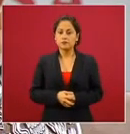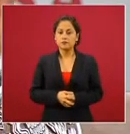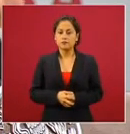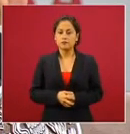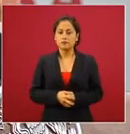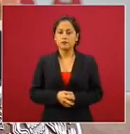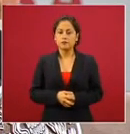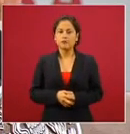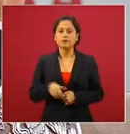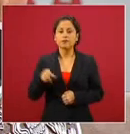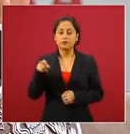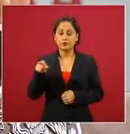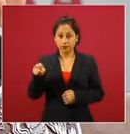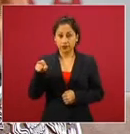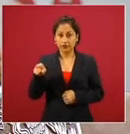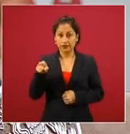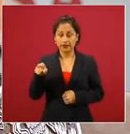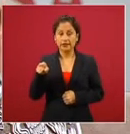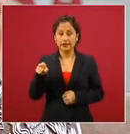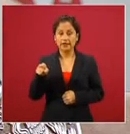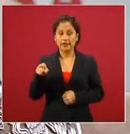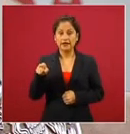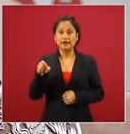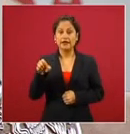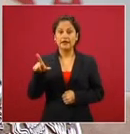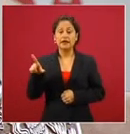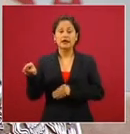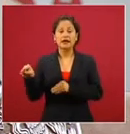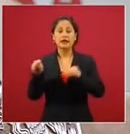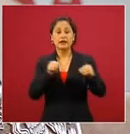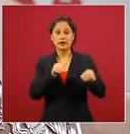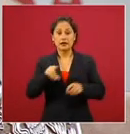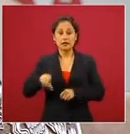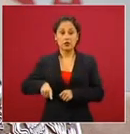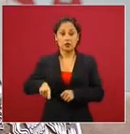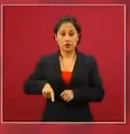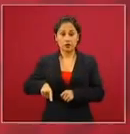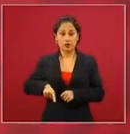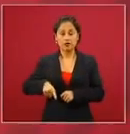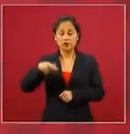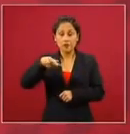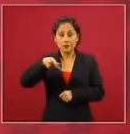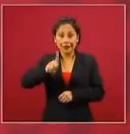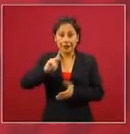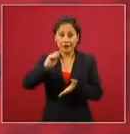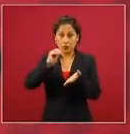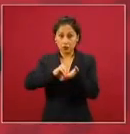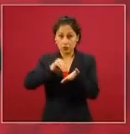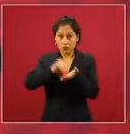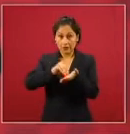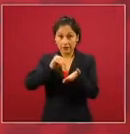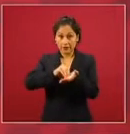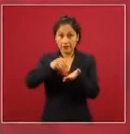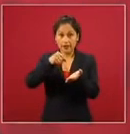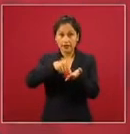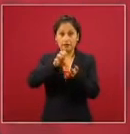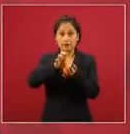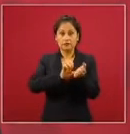presidente electo, todavía está como presidente constitucional Felipe Calderón.